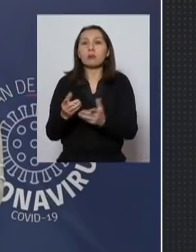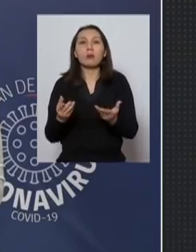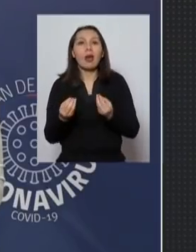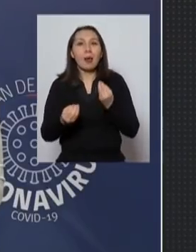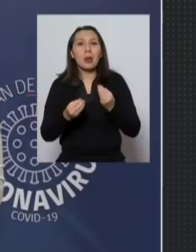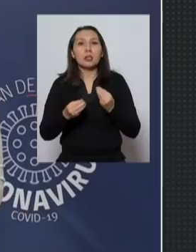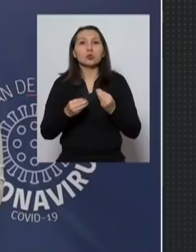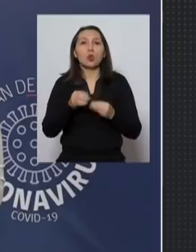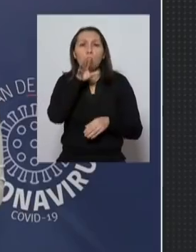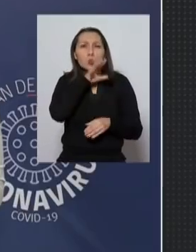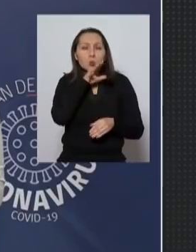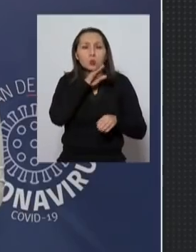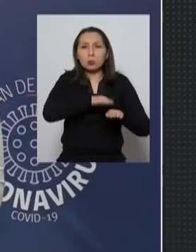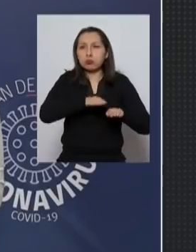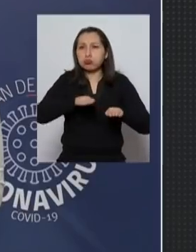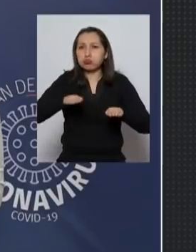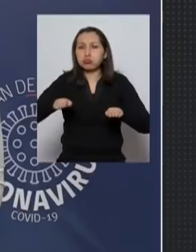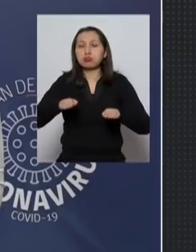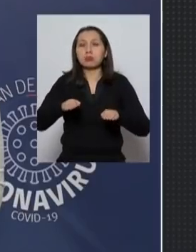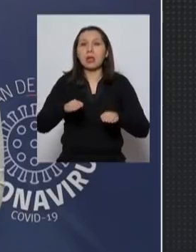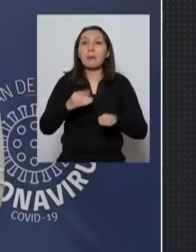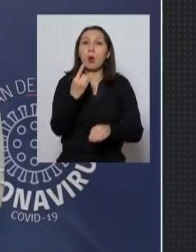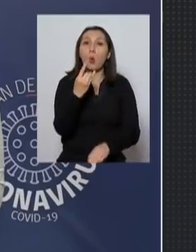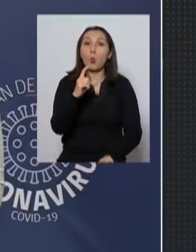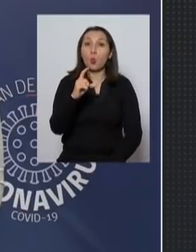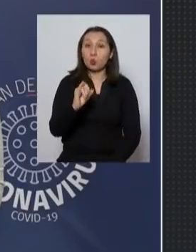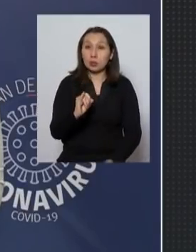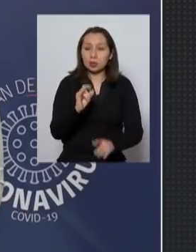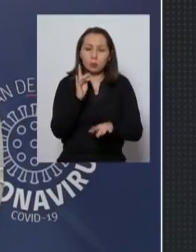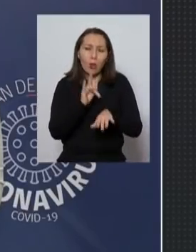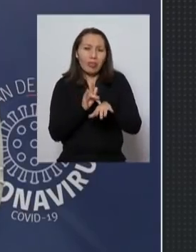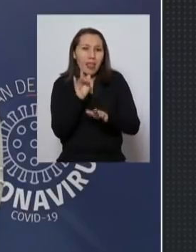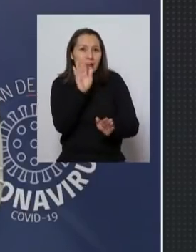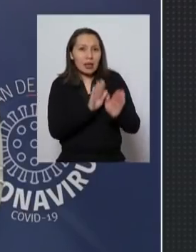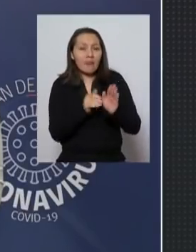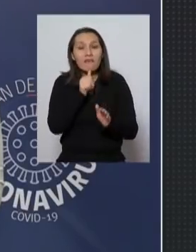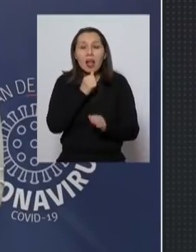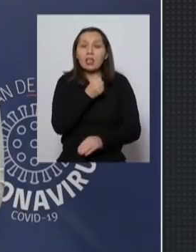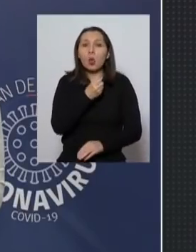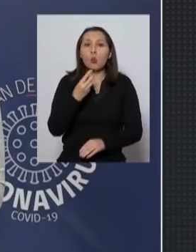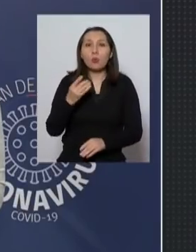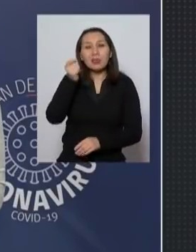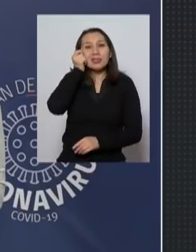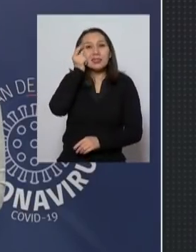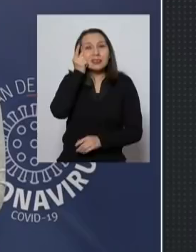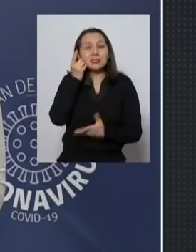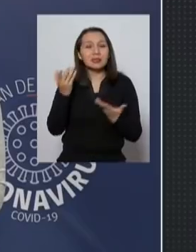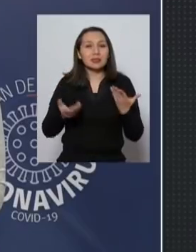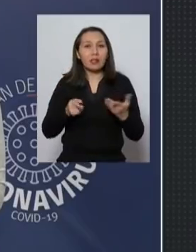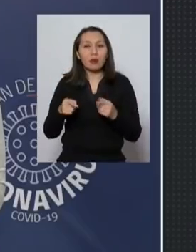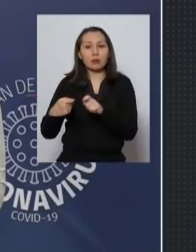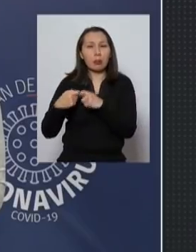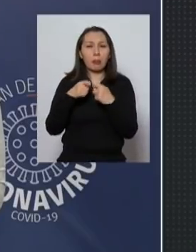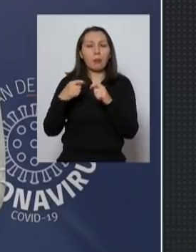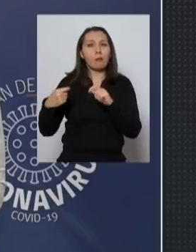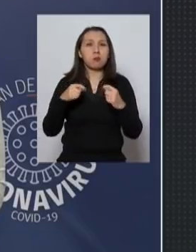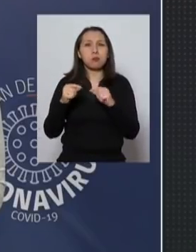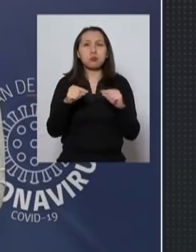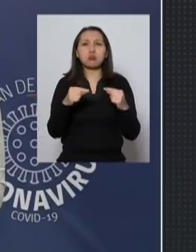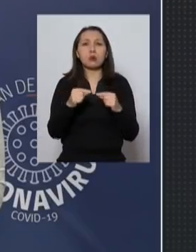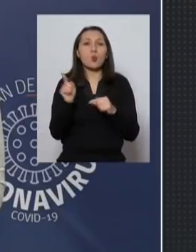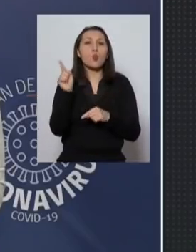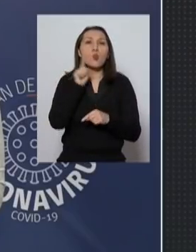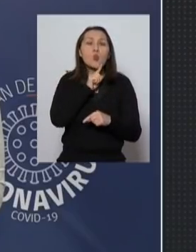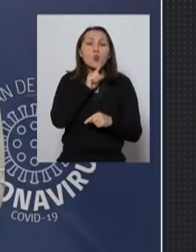a la ocupación de camas críticas, faltó la cifra, pero además saber sobre este debate que se ha instalado sobre la